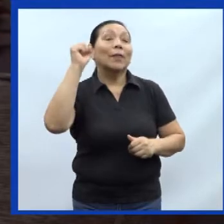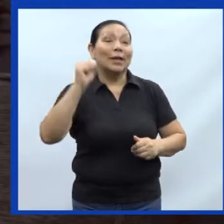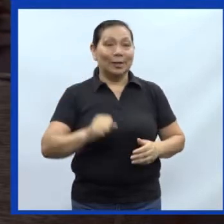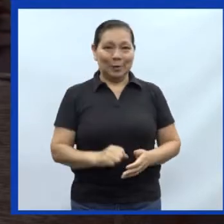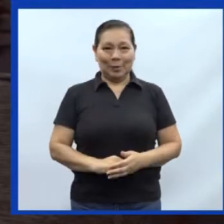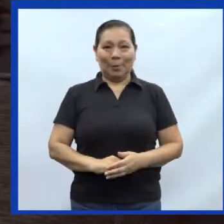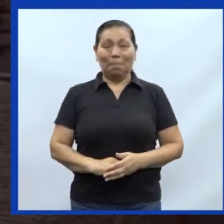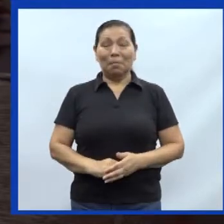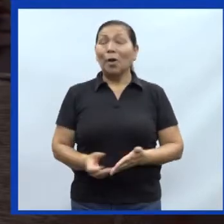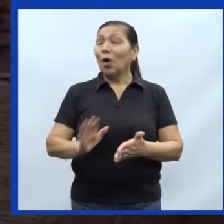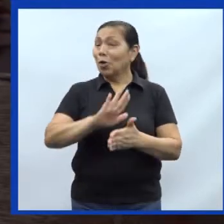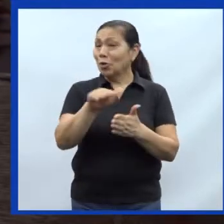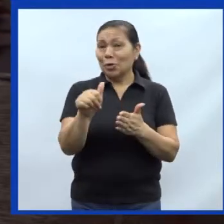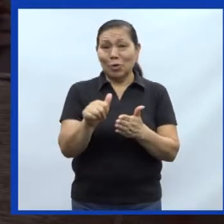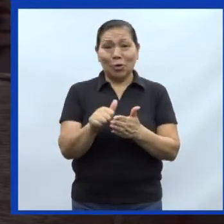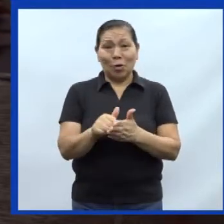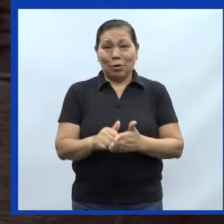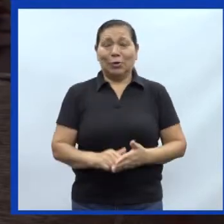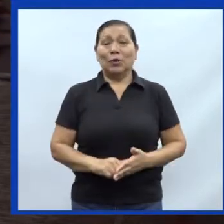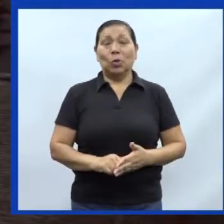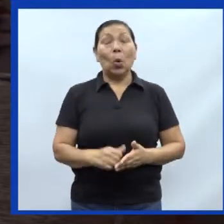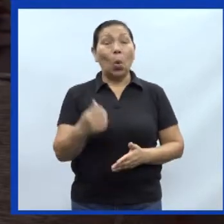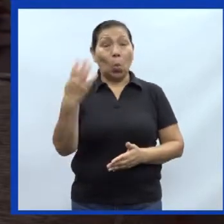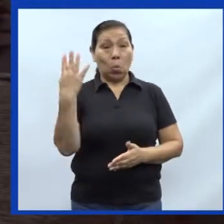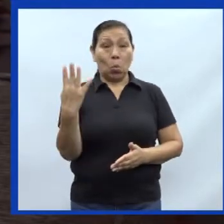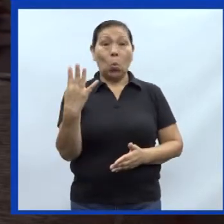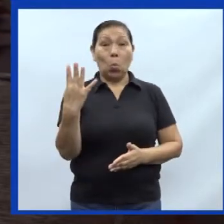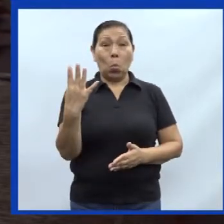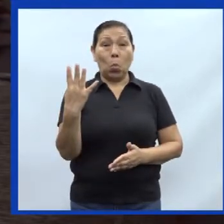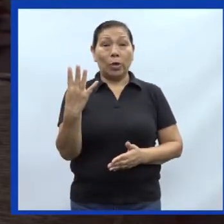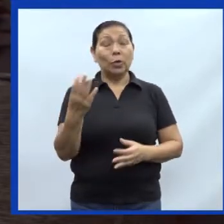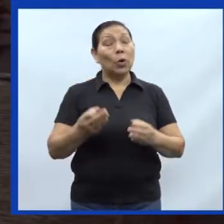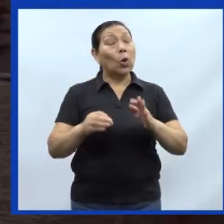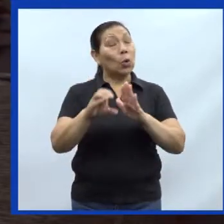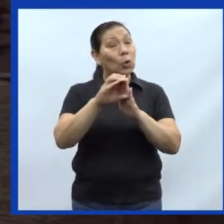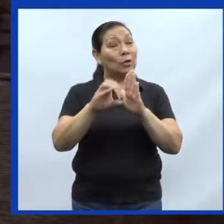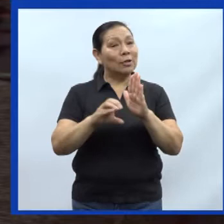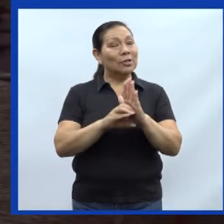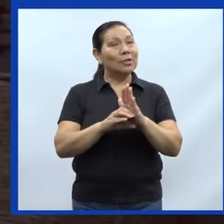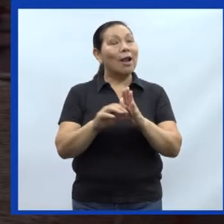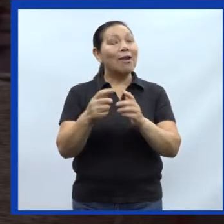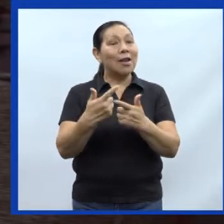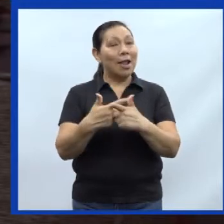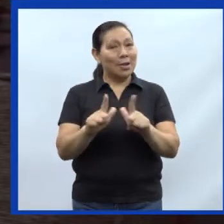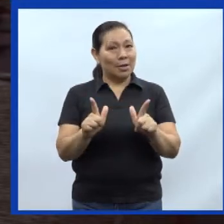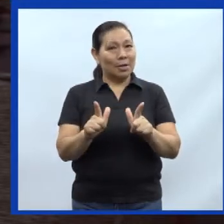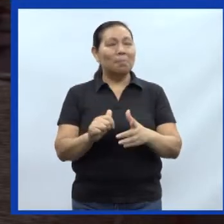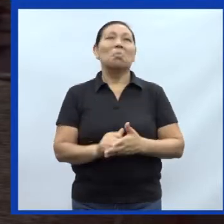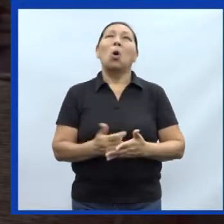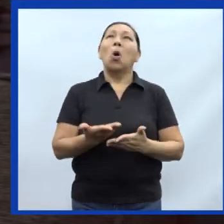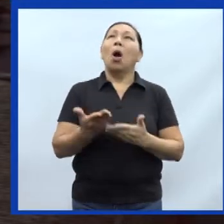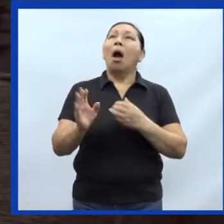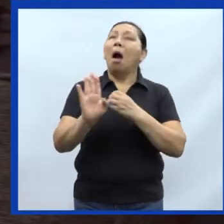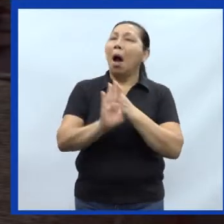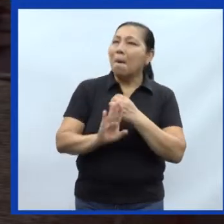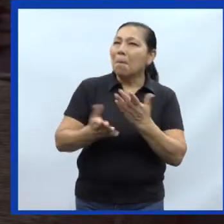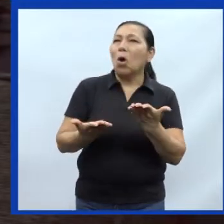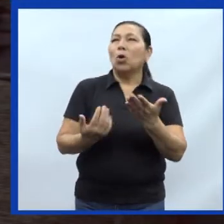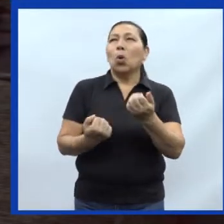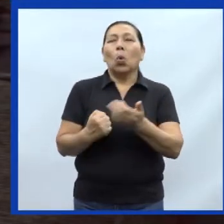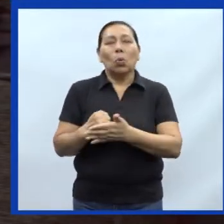fundamentales. Pues toda vez de los cuatro procesos constitucionales de la libertad, como son el habeas corpus, amparo,